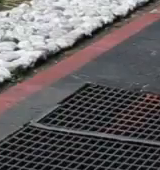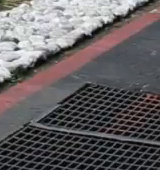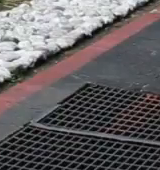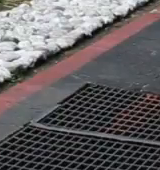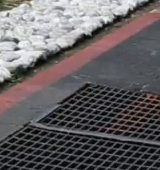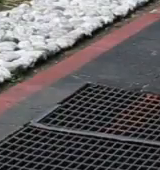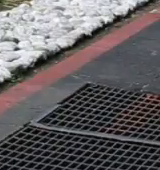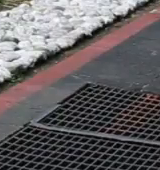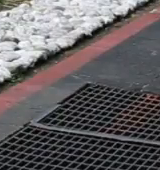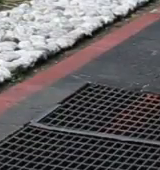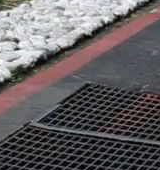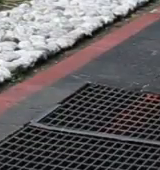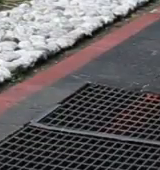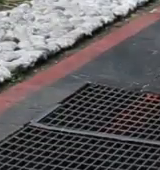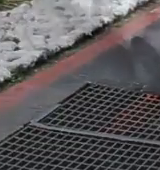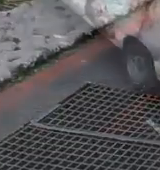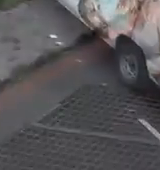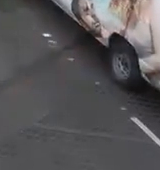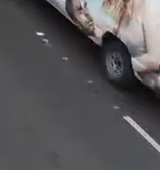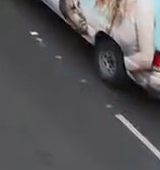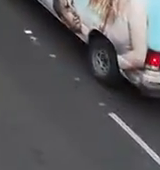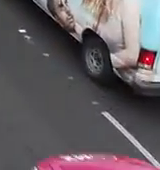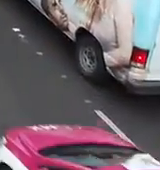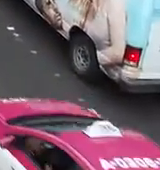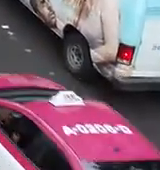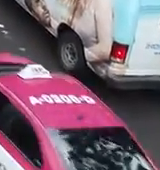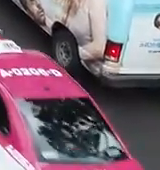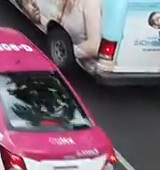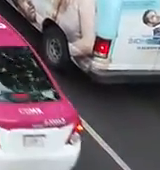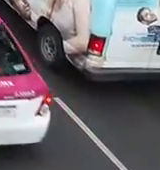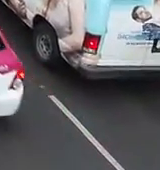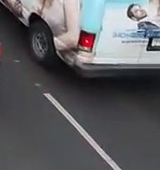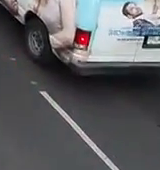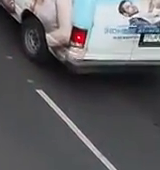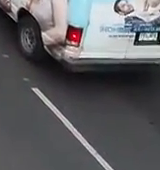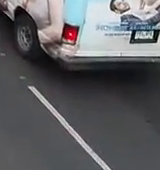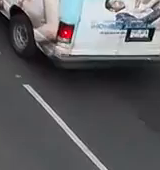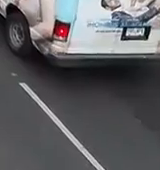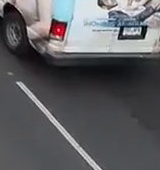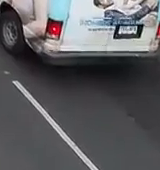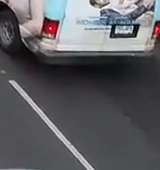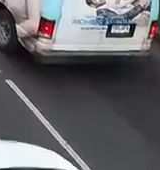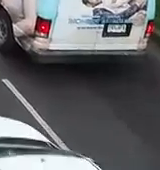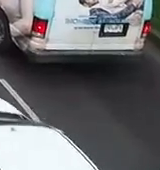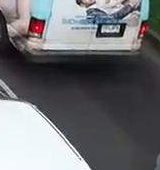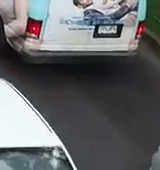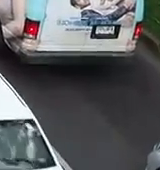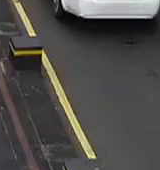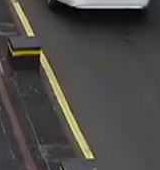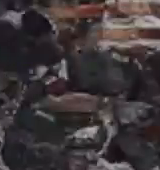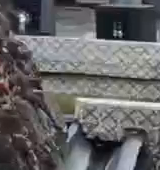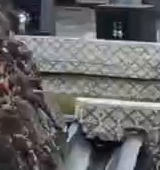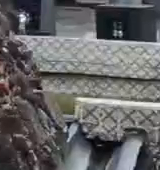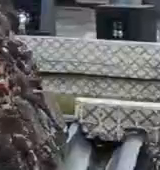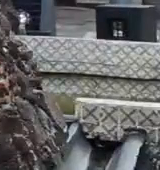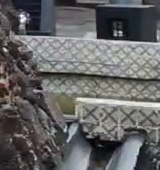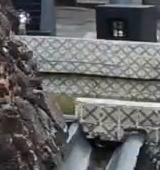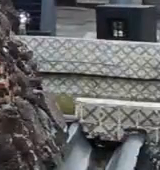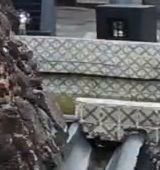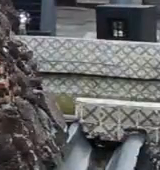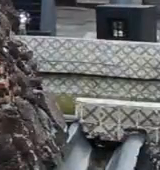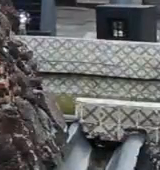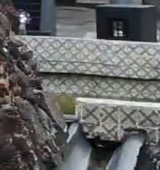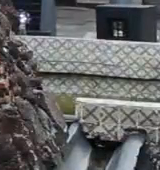pavimentada avenida, circula una mayor cantidad de autos con 5 carriles en cada sentido. En los años 60, ya en el siglo